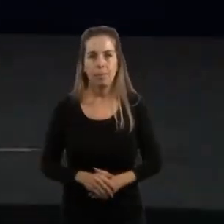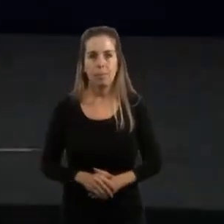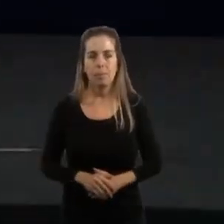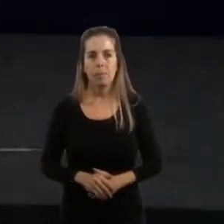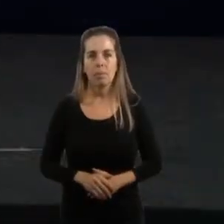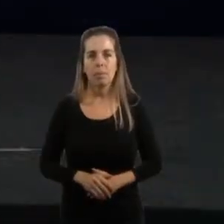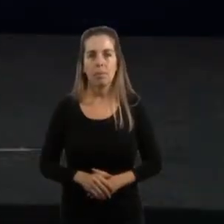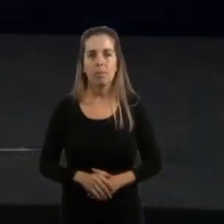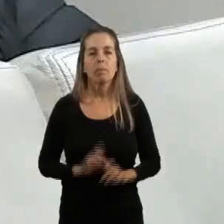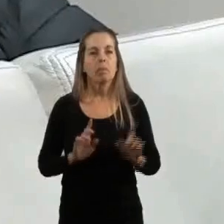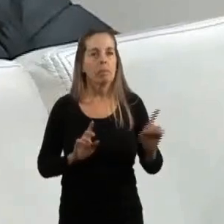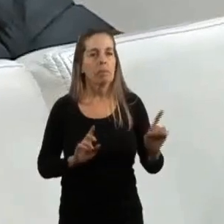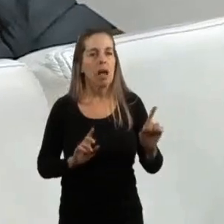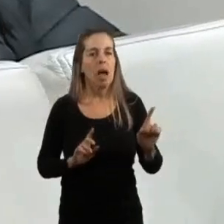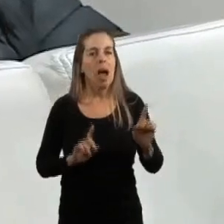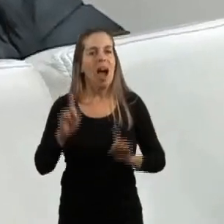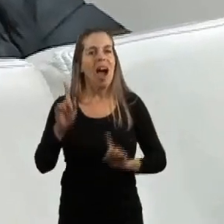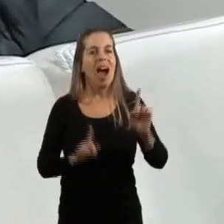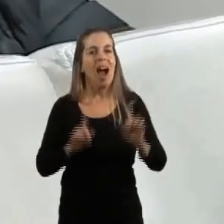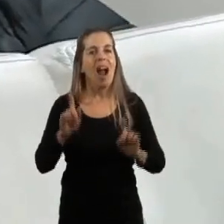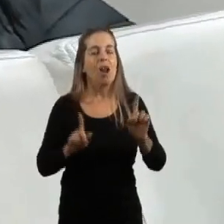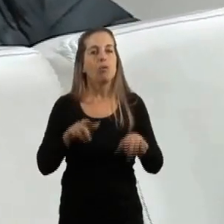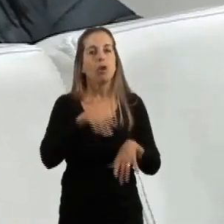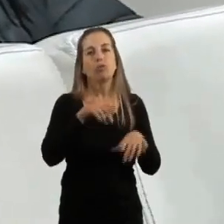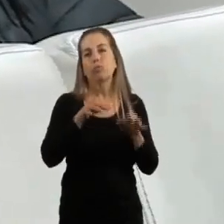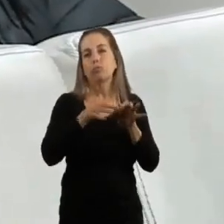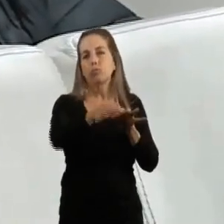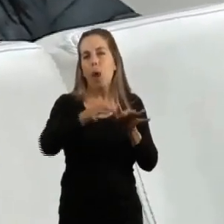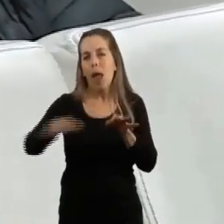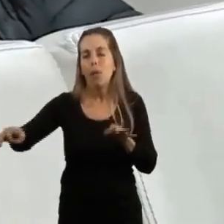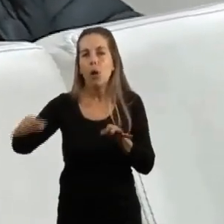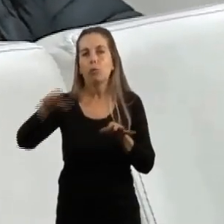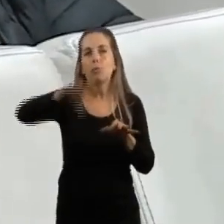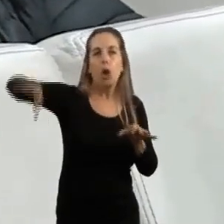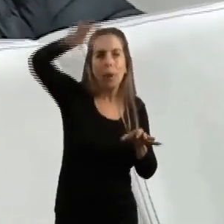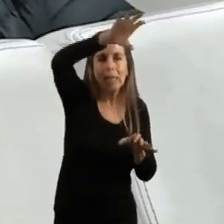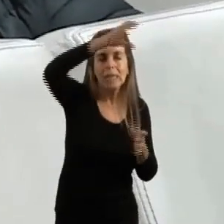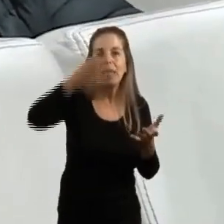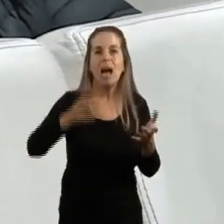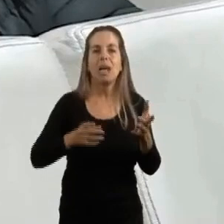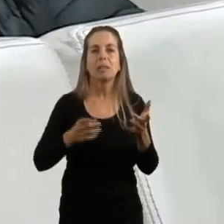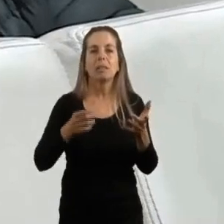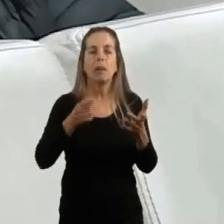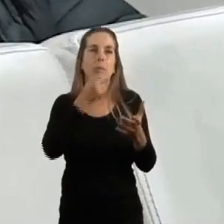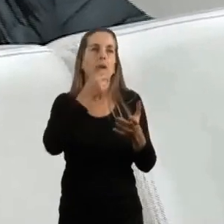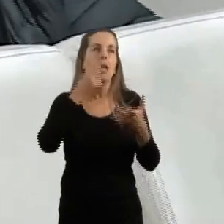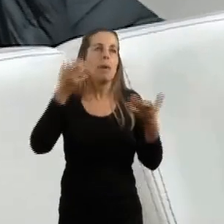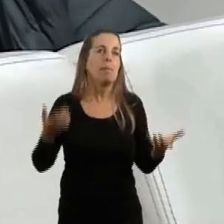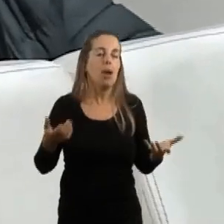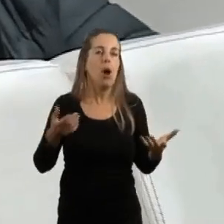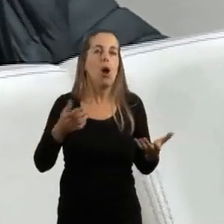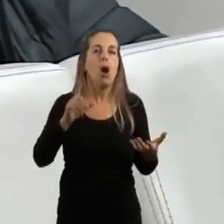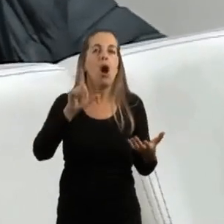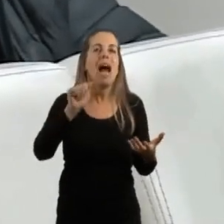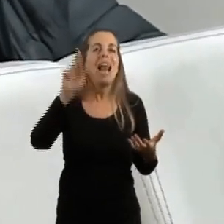Localidades que hoy están vinculadas solo para aerolíneas que van a seguir teniendo algún tipo de vuelo, por decir algo, ciudades como La